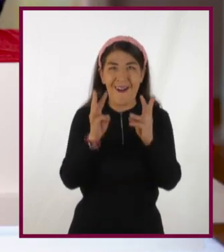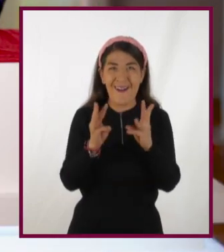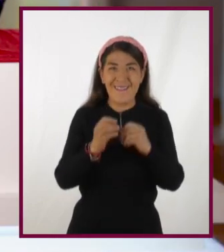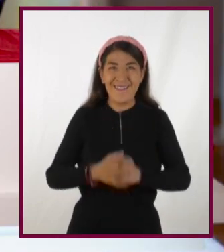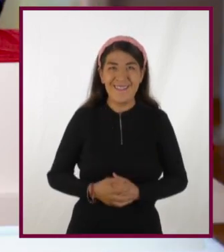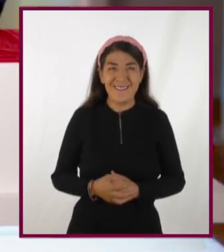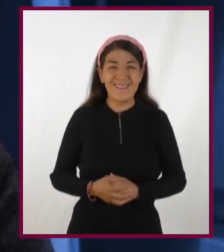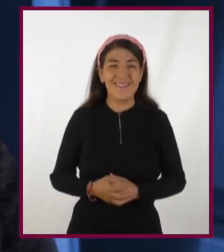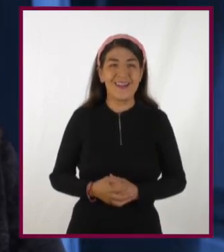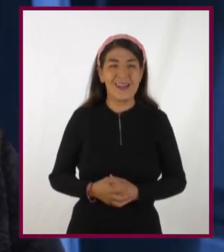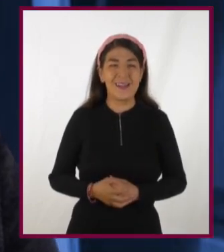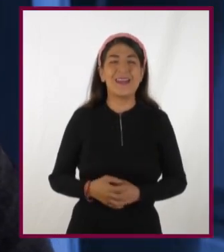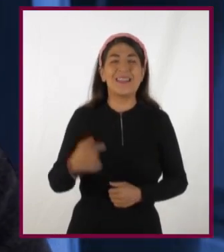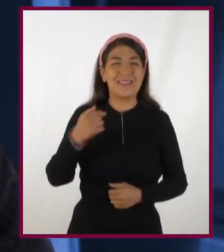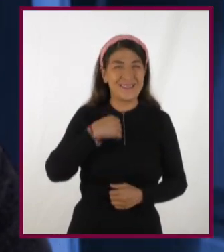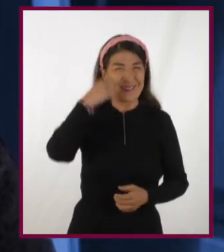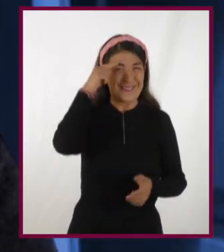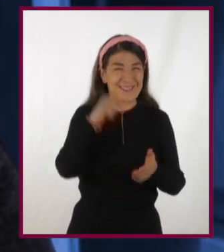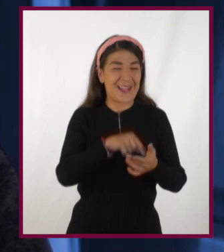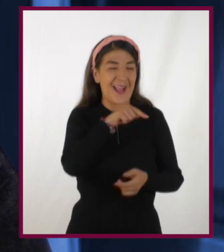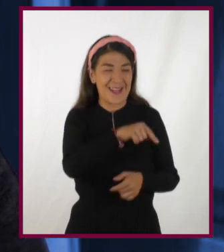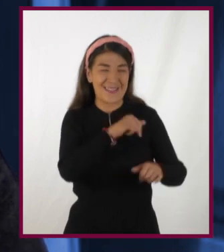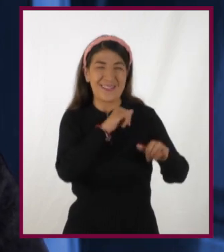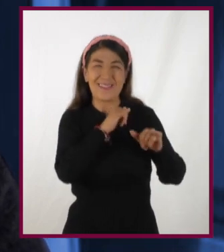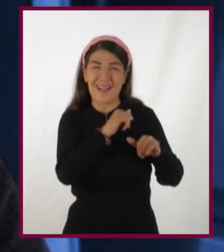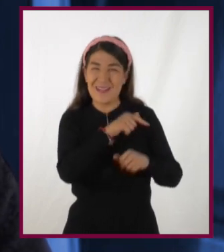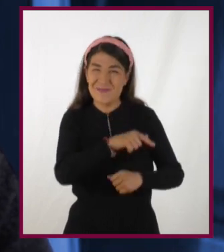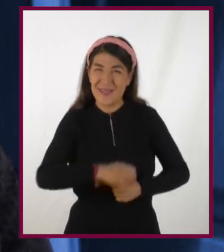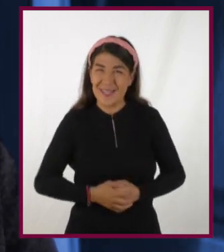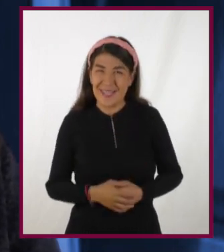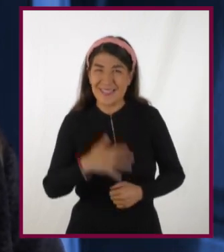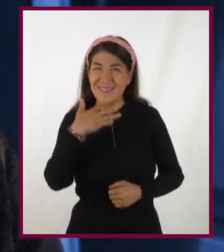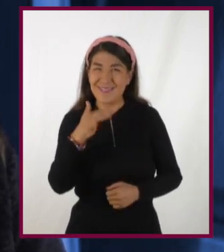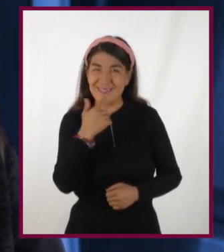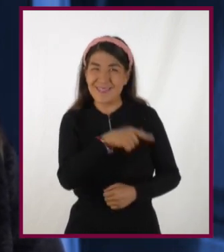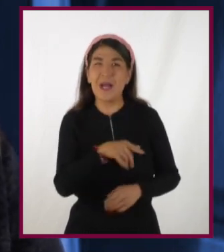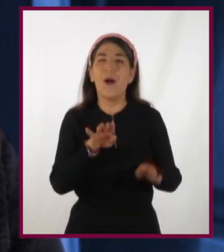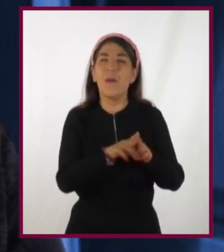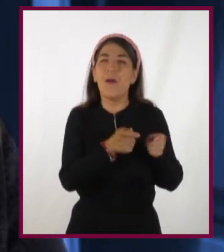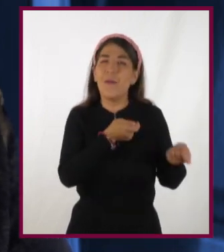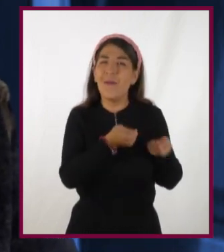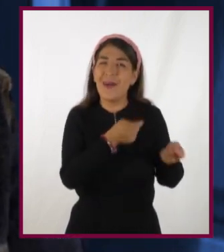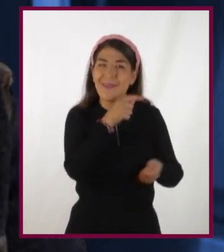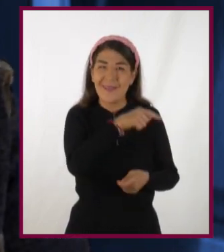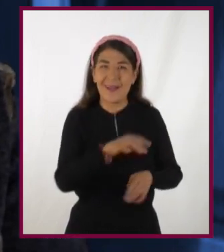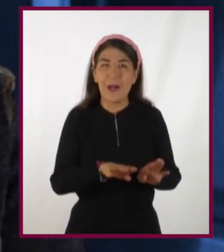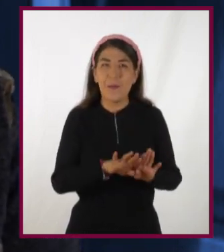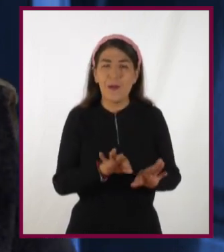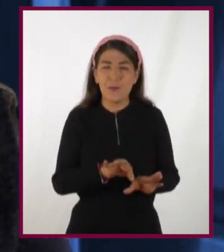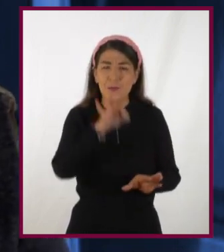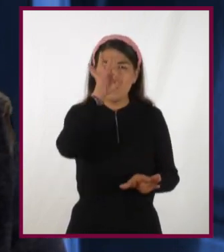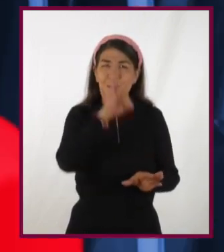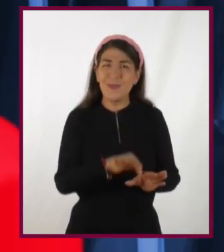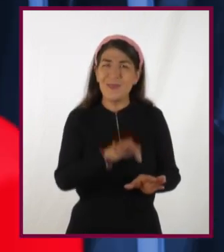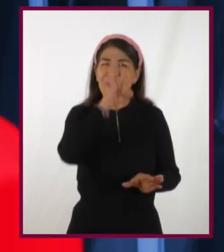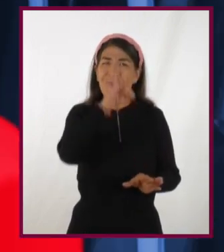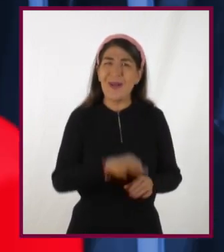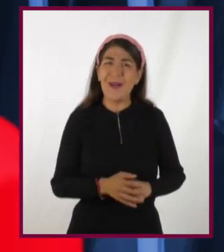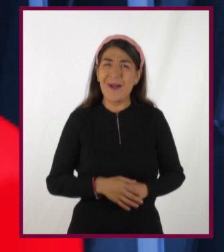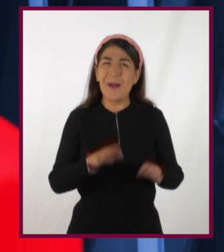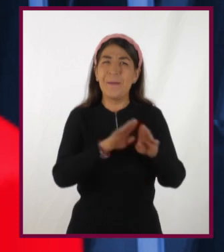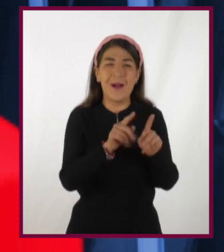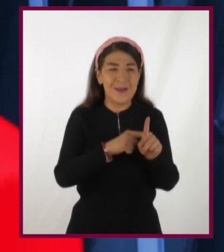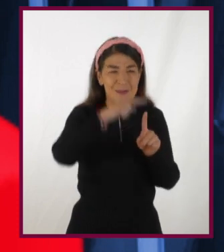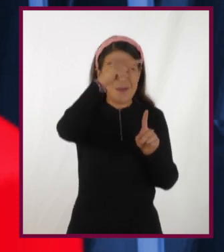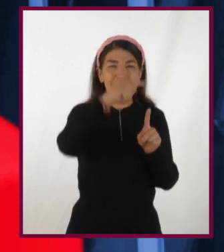¡Órale! Yo sabía que había un truco, ¿eh? Didmara tiene que estar controlando su botella. De algún modo lo subía y lo bajaba.